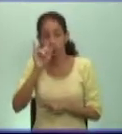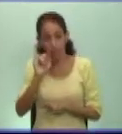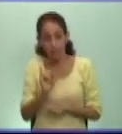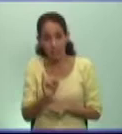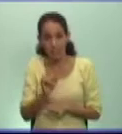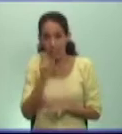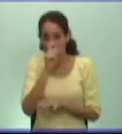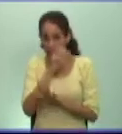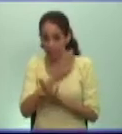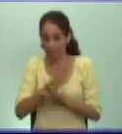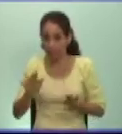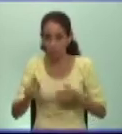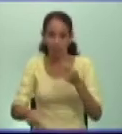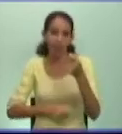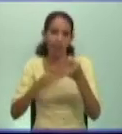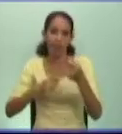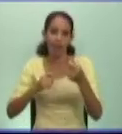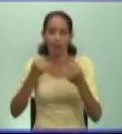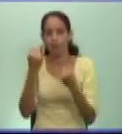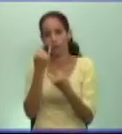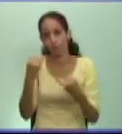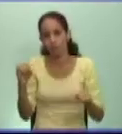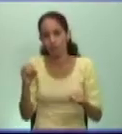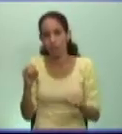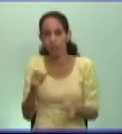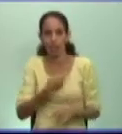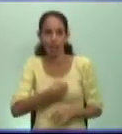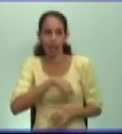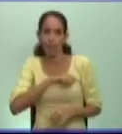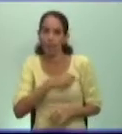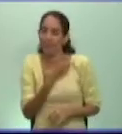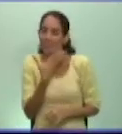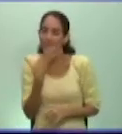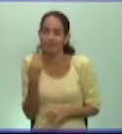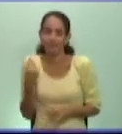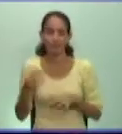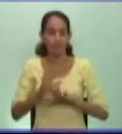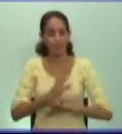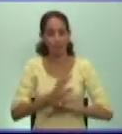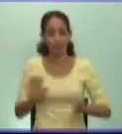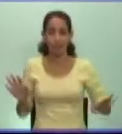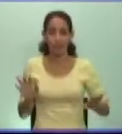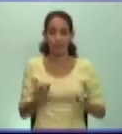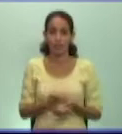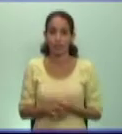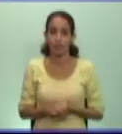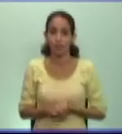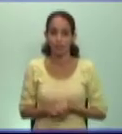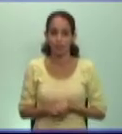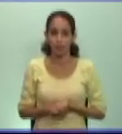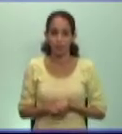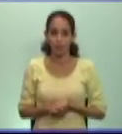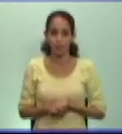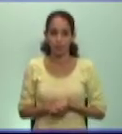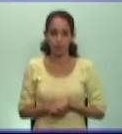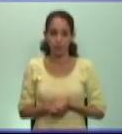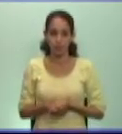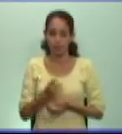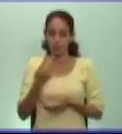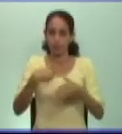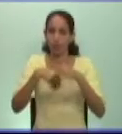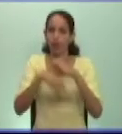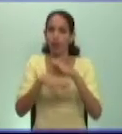su imperio en la América del Sur. Ahora, con esta situación que se da, sobre todo en la zona del Caribe, con la